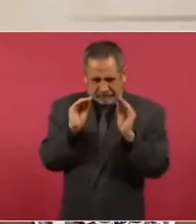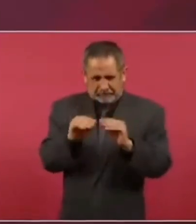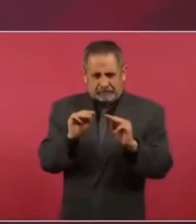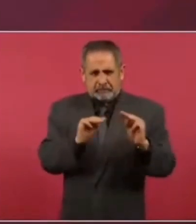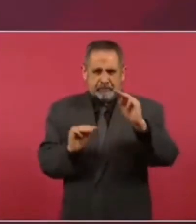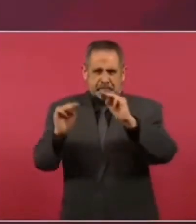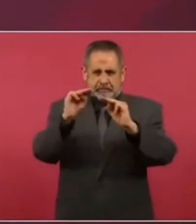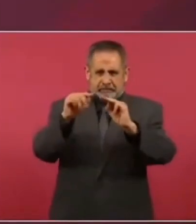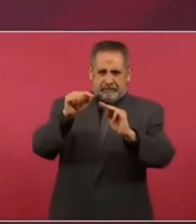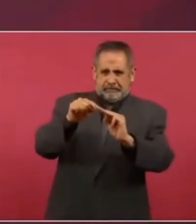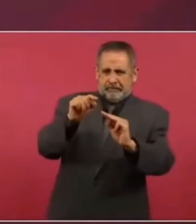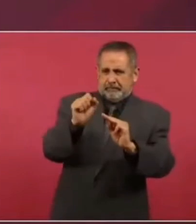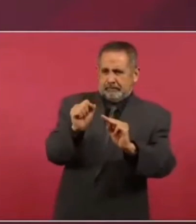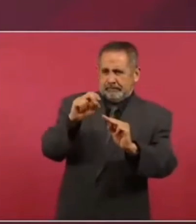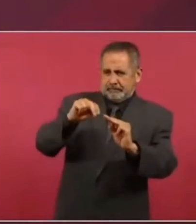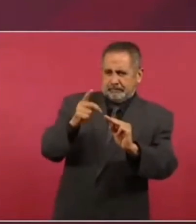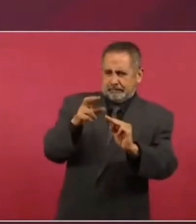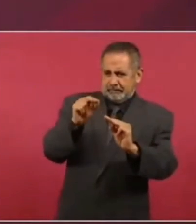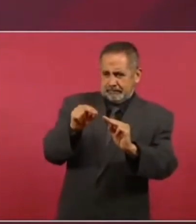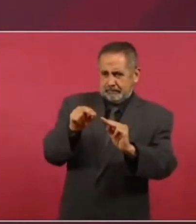Potosí.